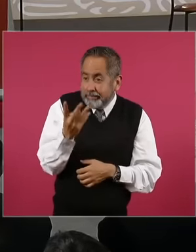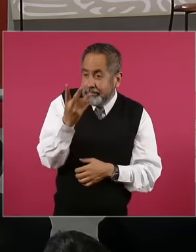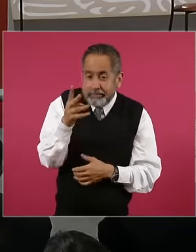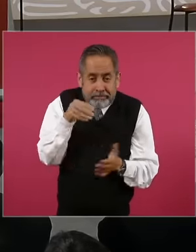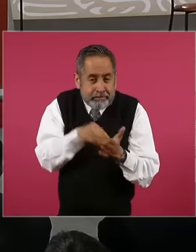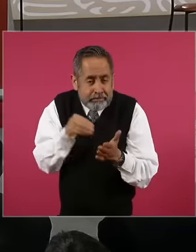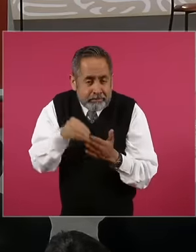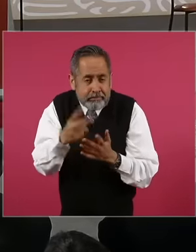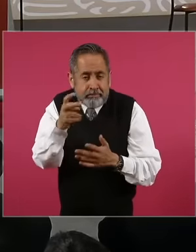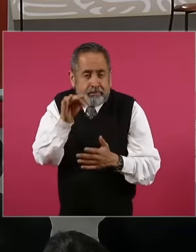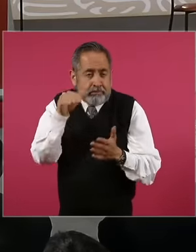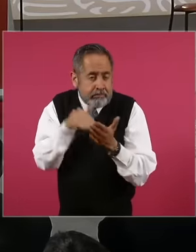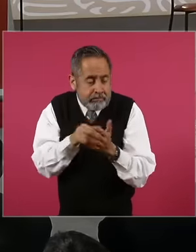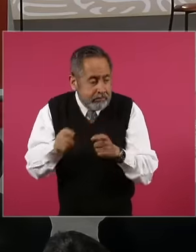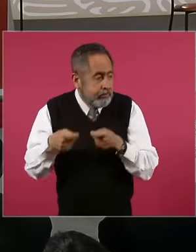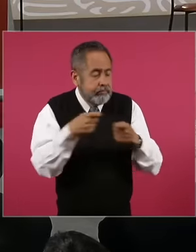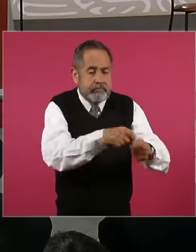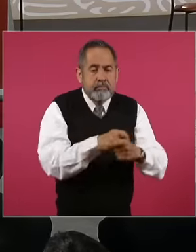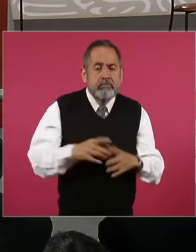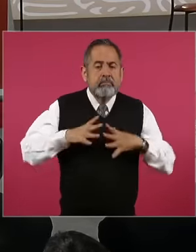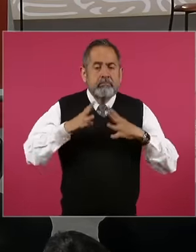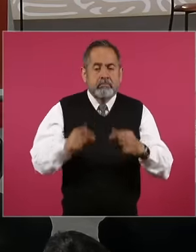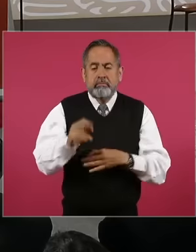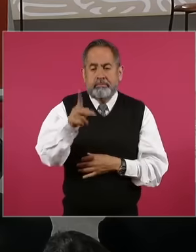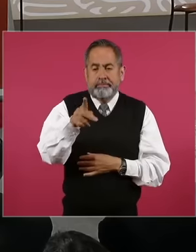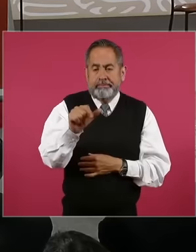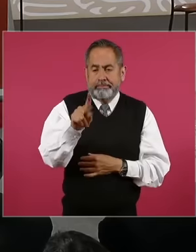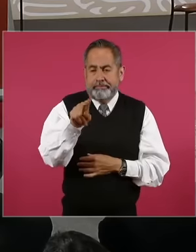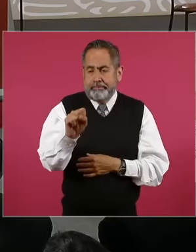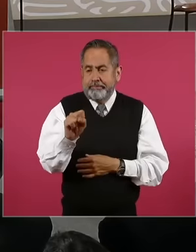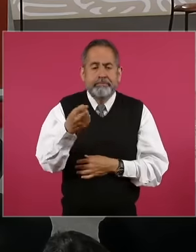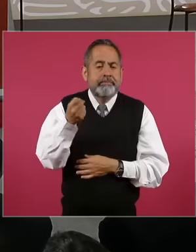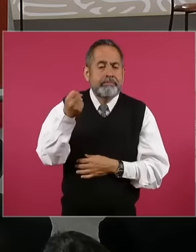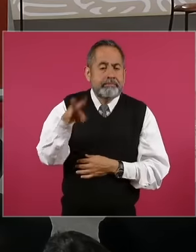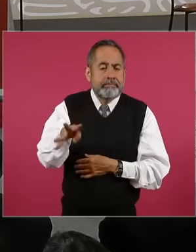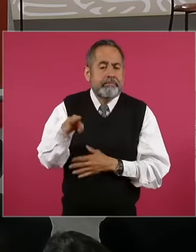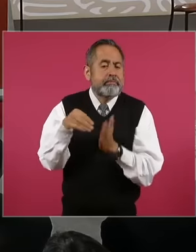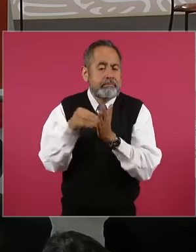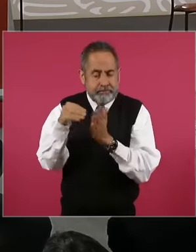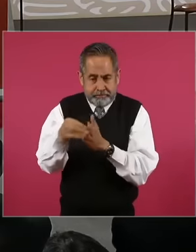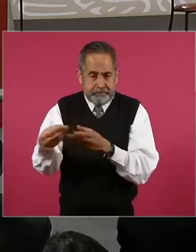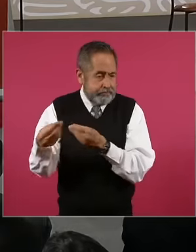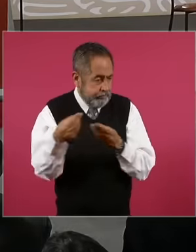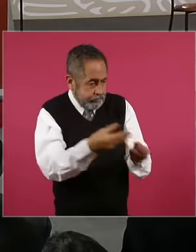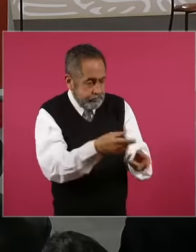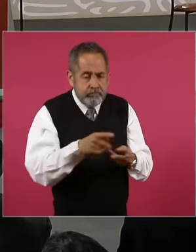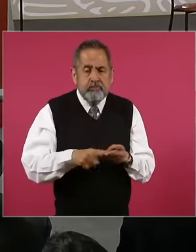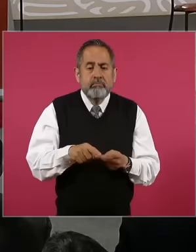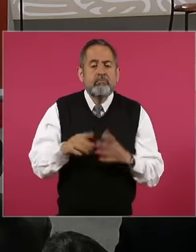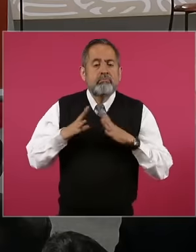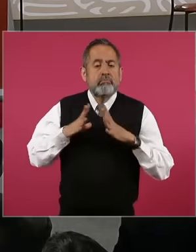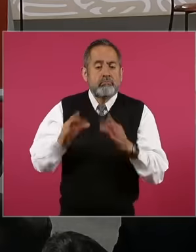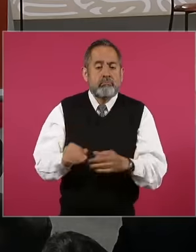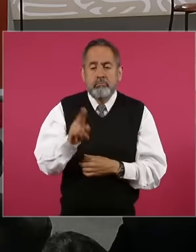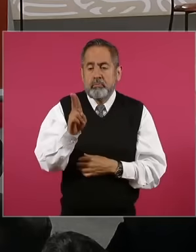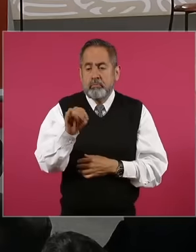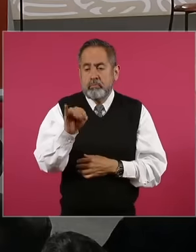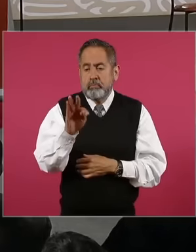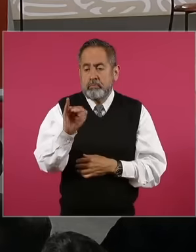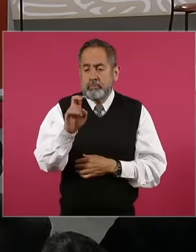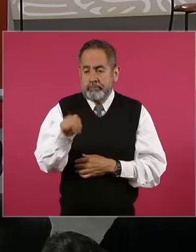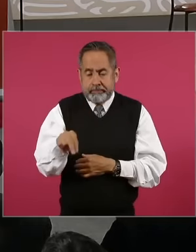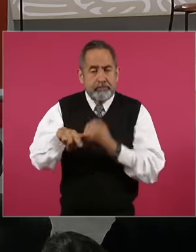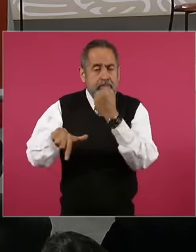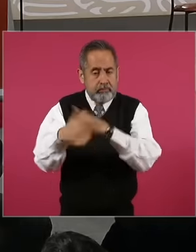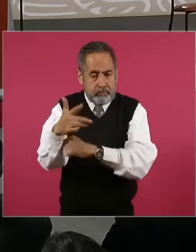34,240,000. Fundación Caluz, 19 millones. Fundación Unifin,